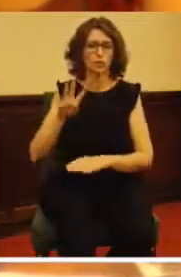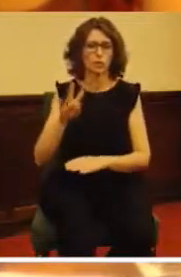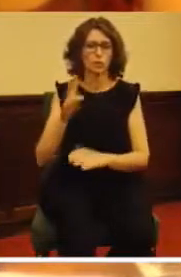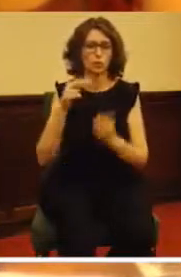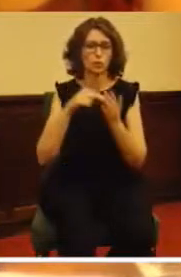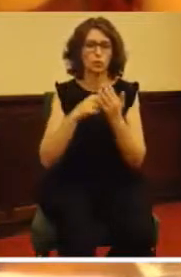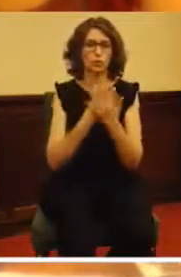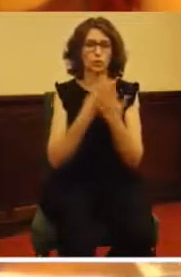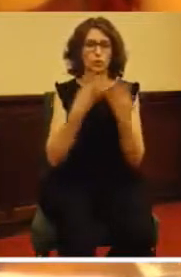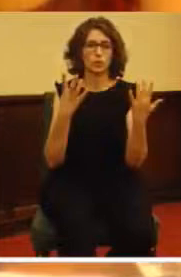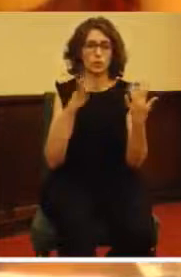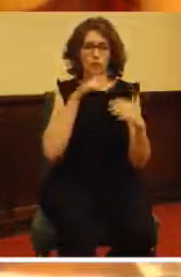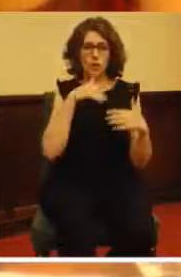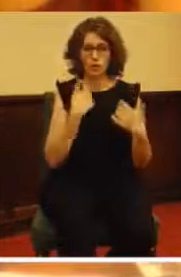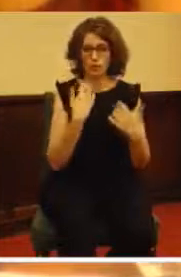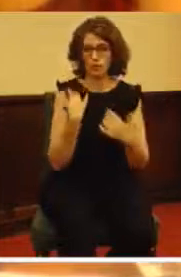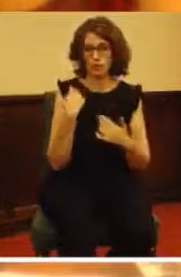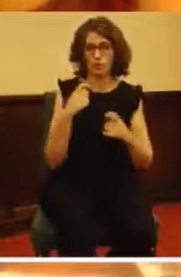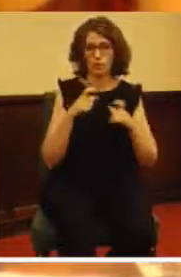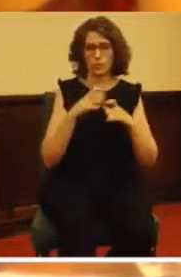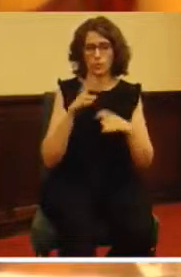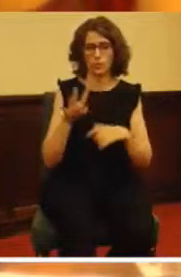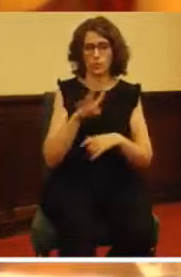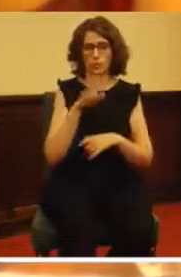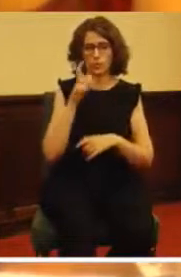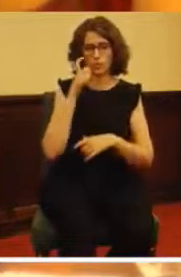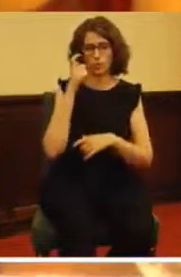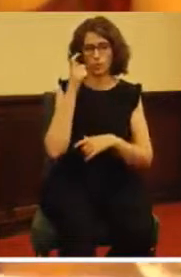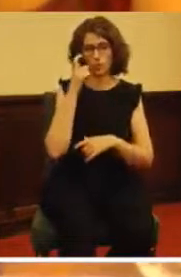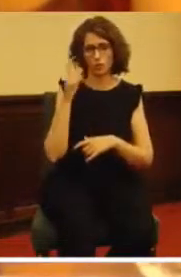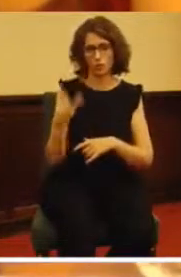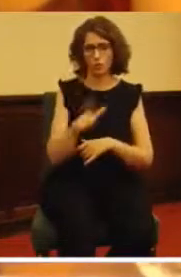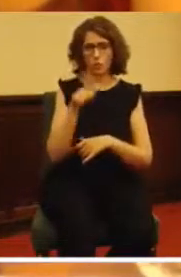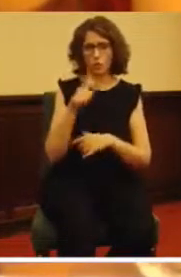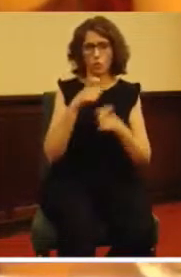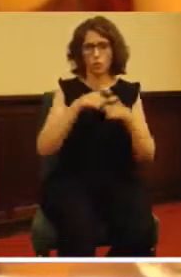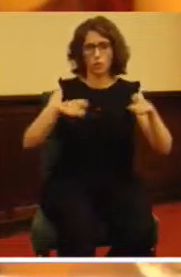2019, ahora recientemente, el 4 de julio, que le han pasado el recibo,